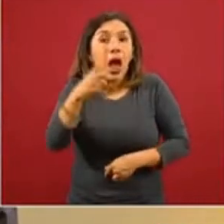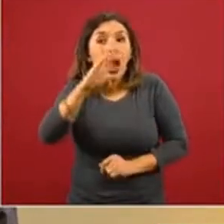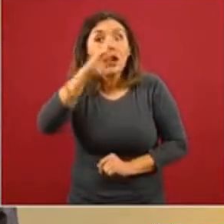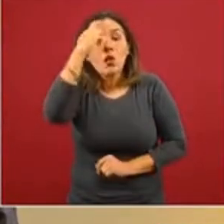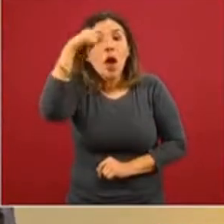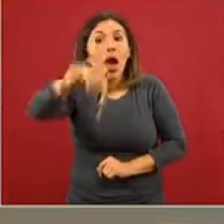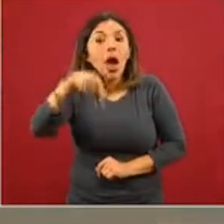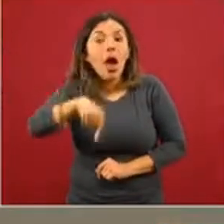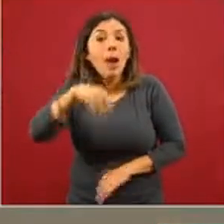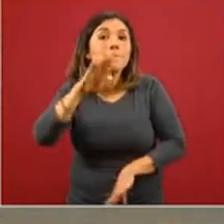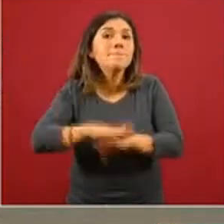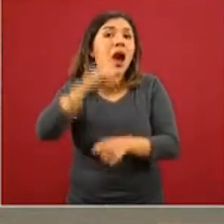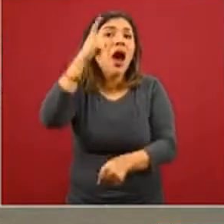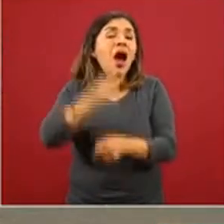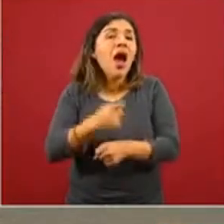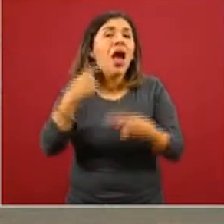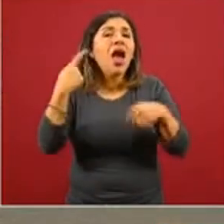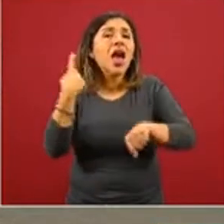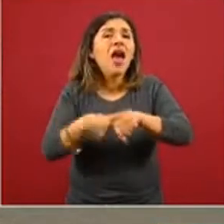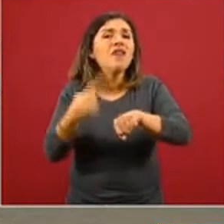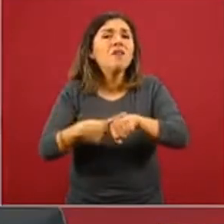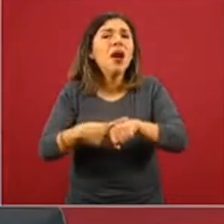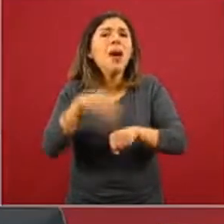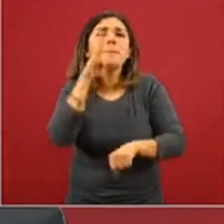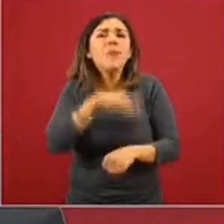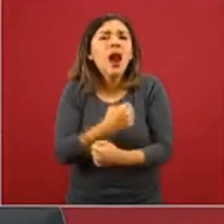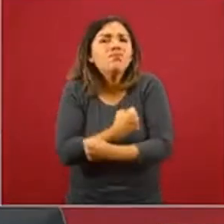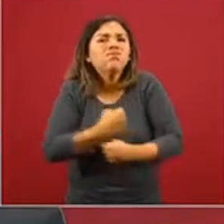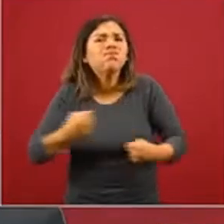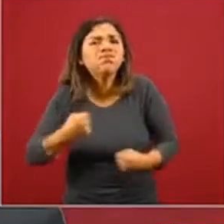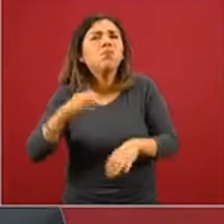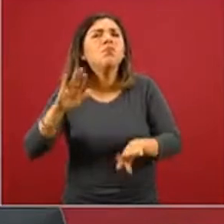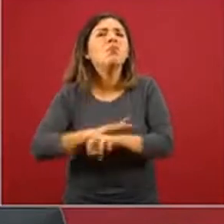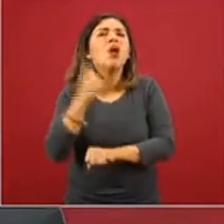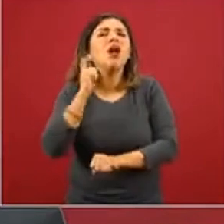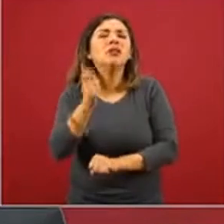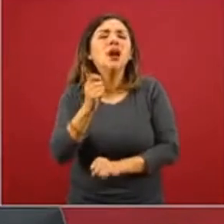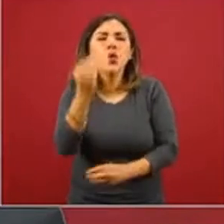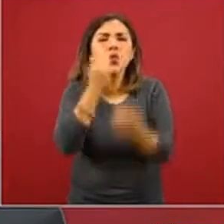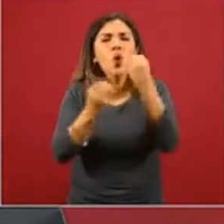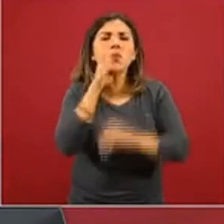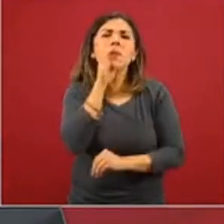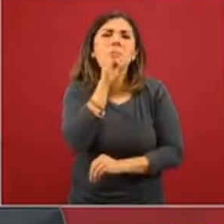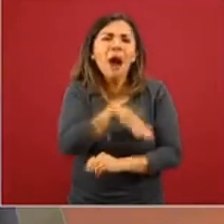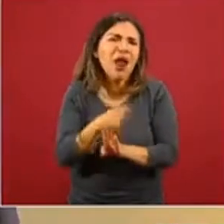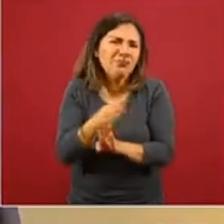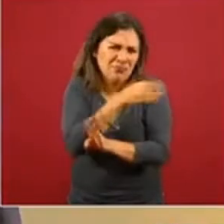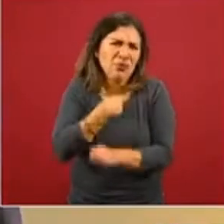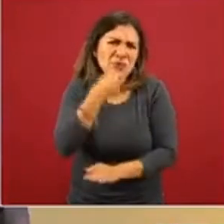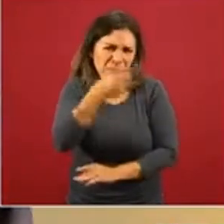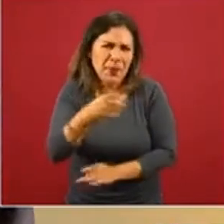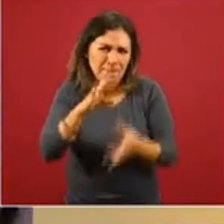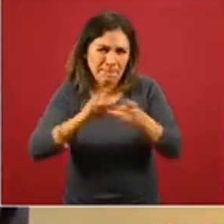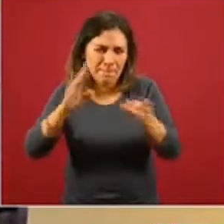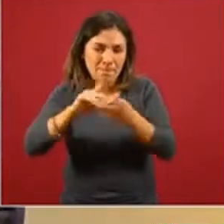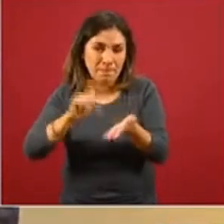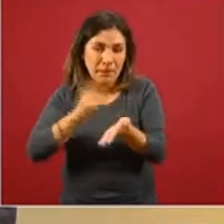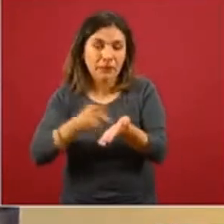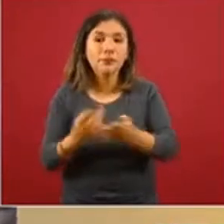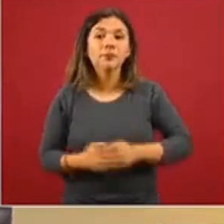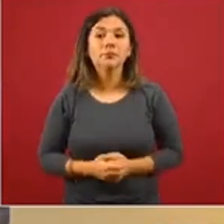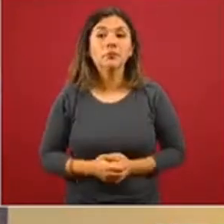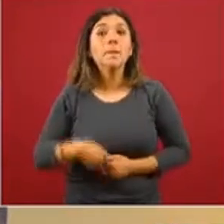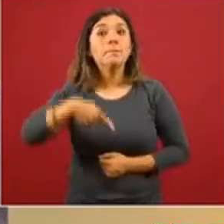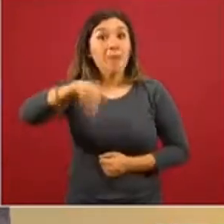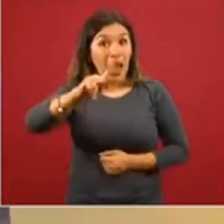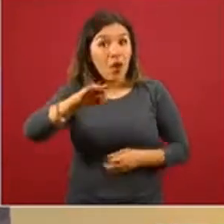enorme epidemia de enfermedad crónica metabólica ligada a una mala nutrición por las razones ya conocidas,